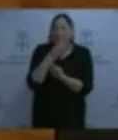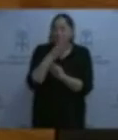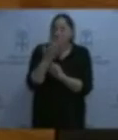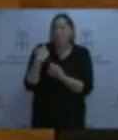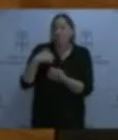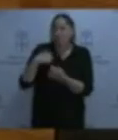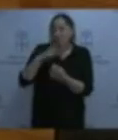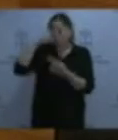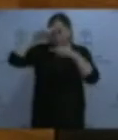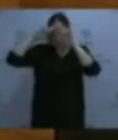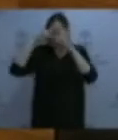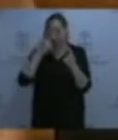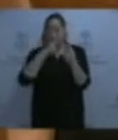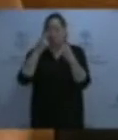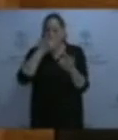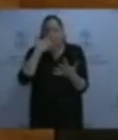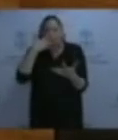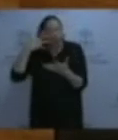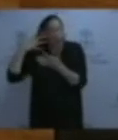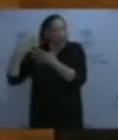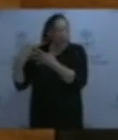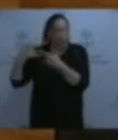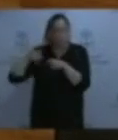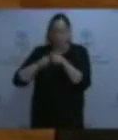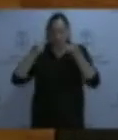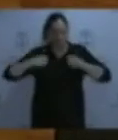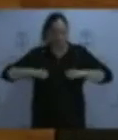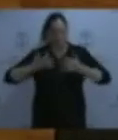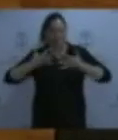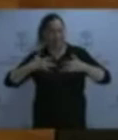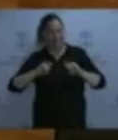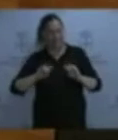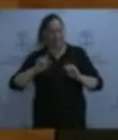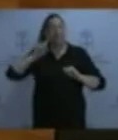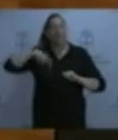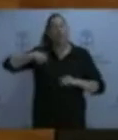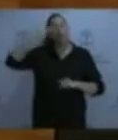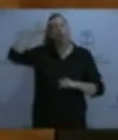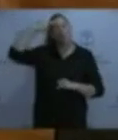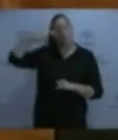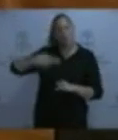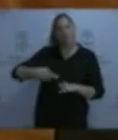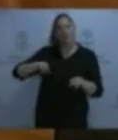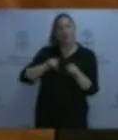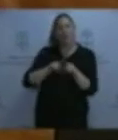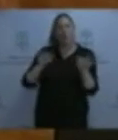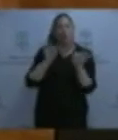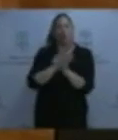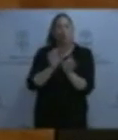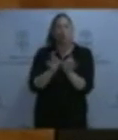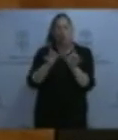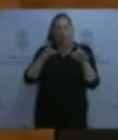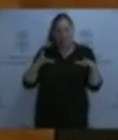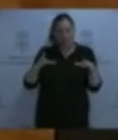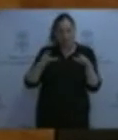practiquen. Facilitar los desplazamientos a medida de lo posible, respetar libranzas escrupulosamente, que las